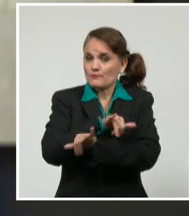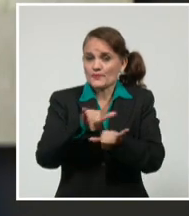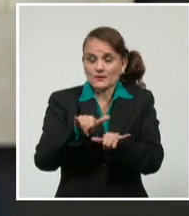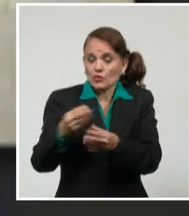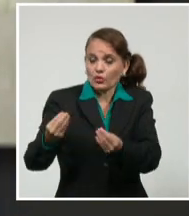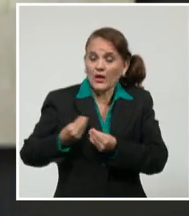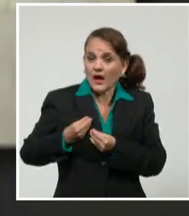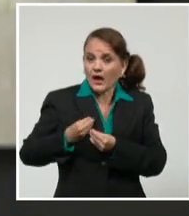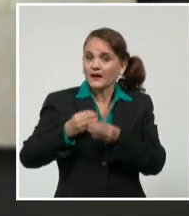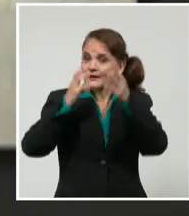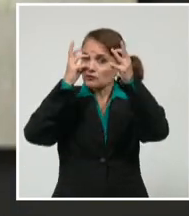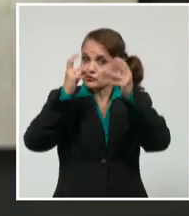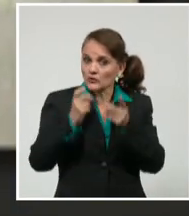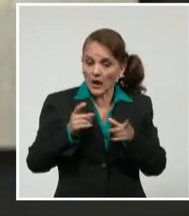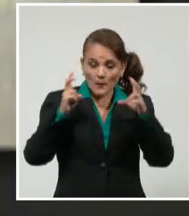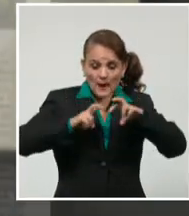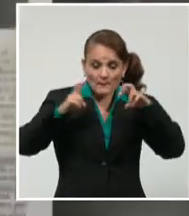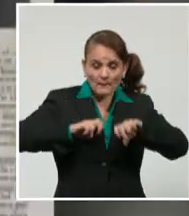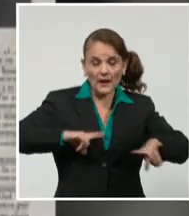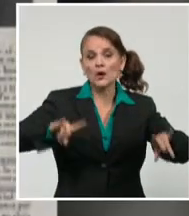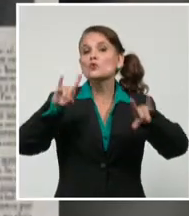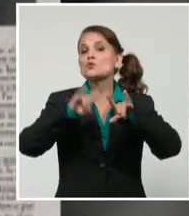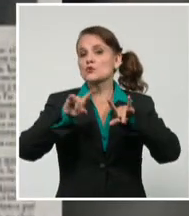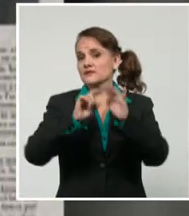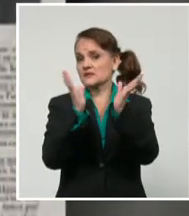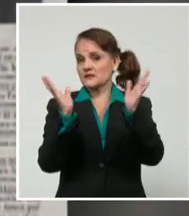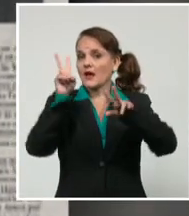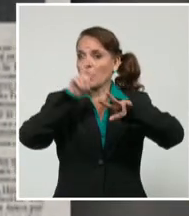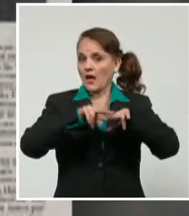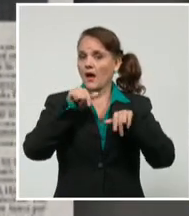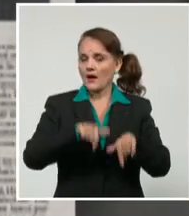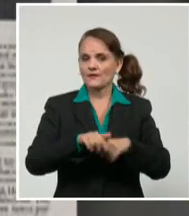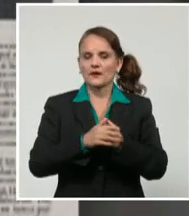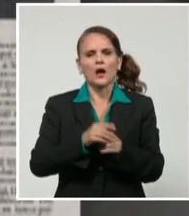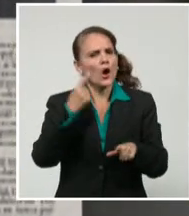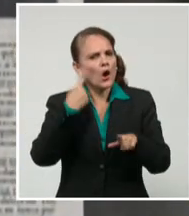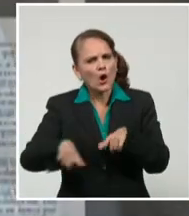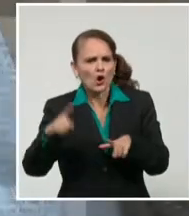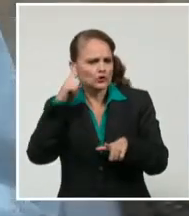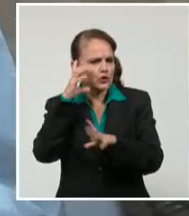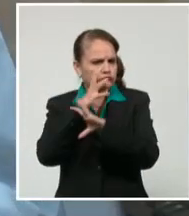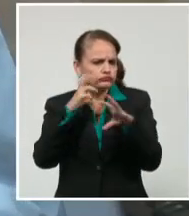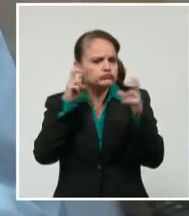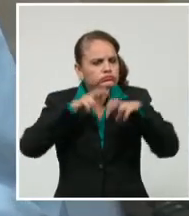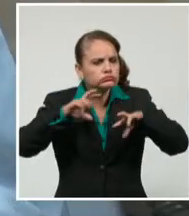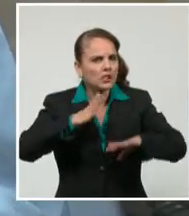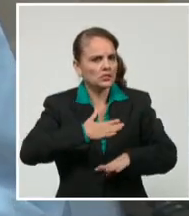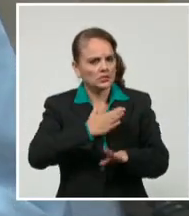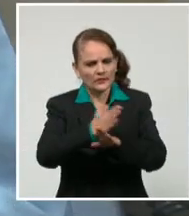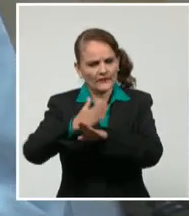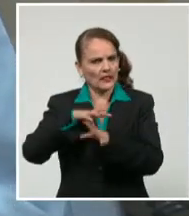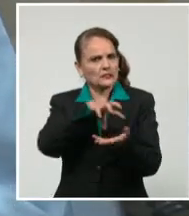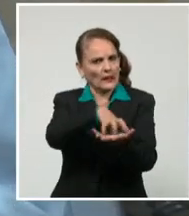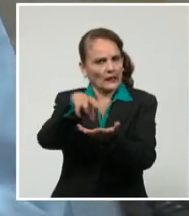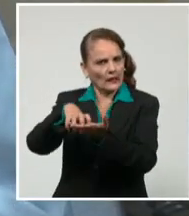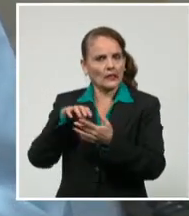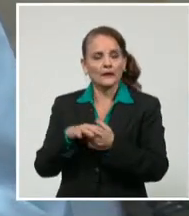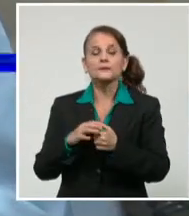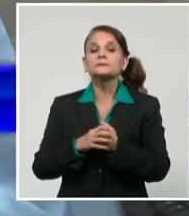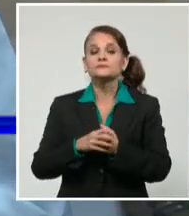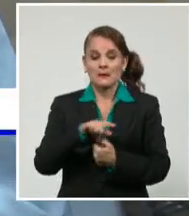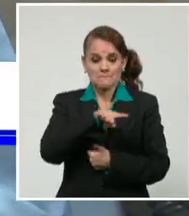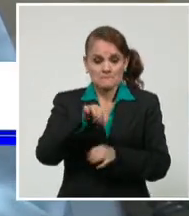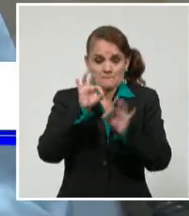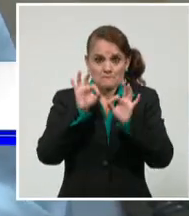de La Habana, junto a investigadores de varias entidades científicas. El gran reto fue reproducir la sustancia que está en